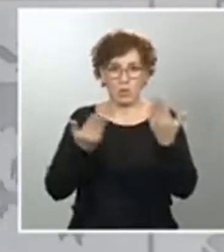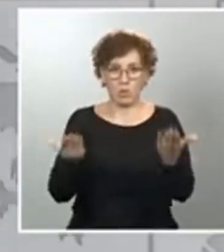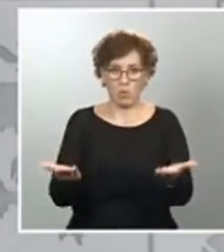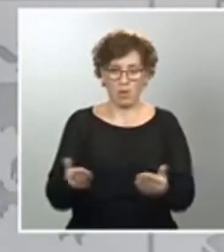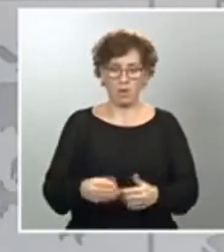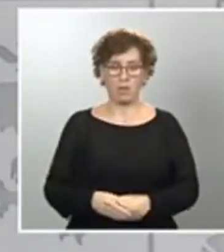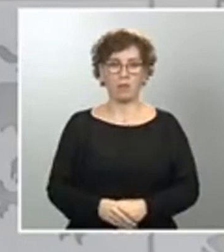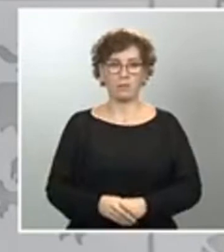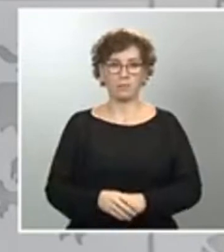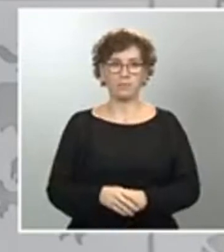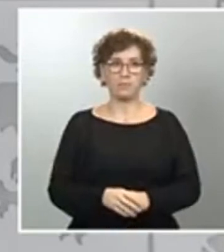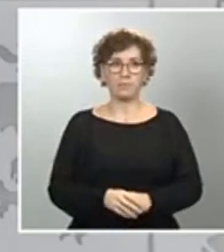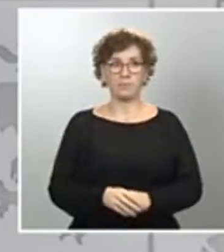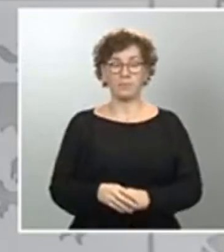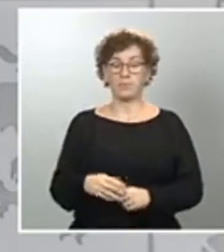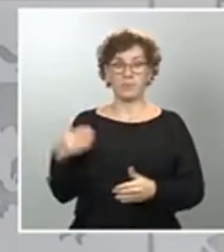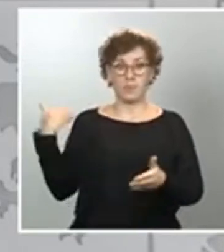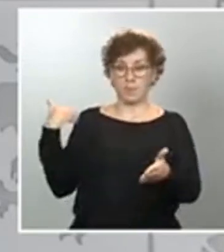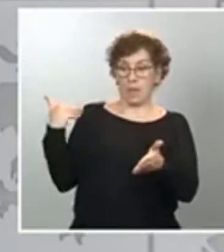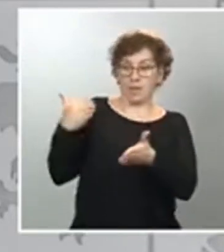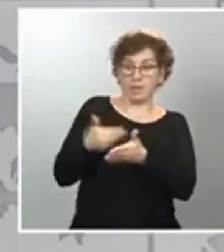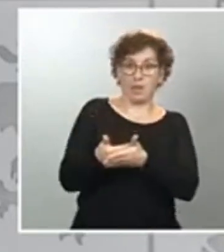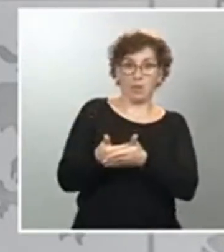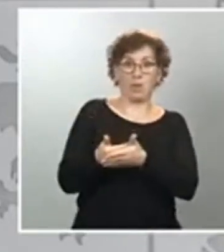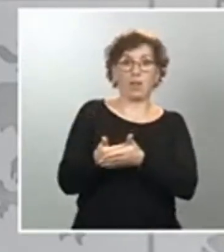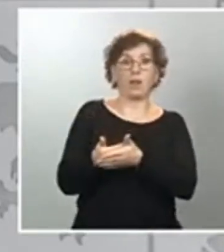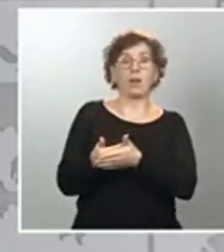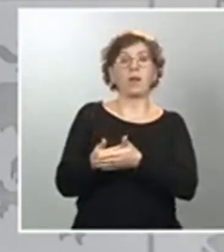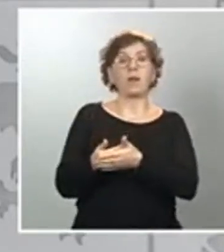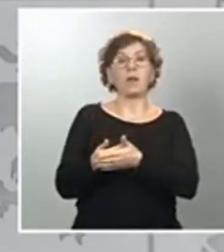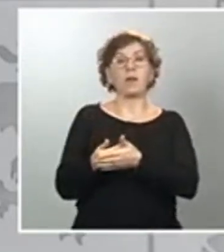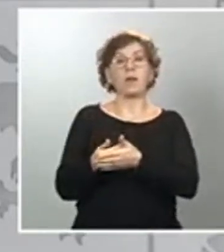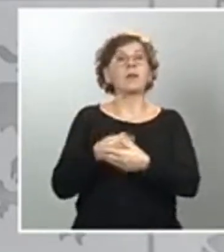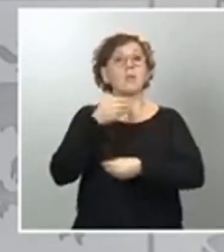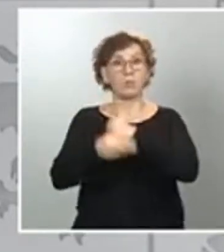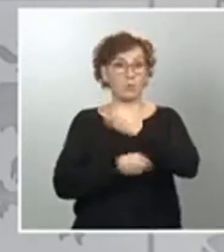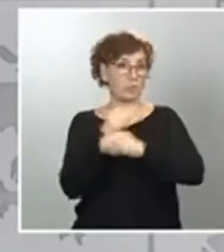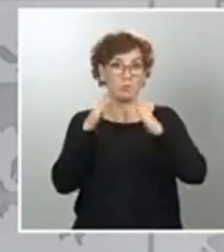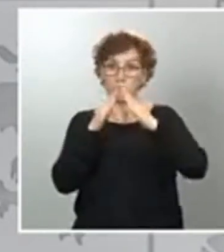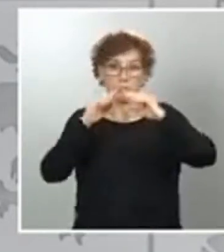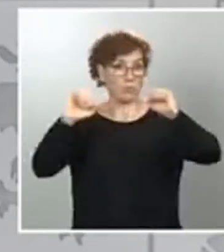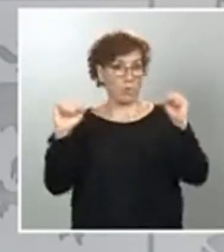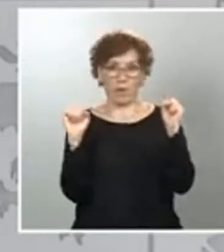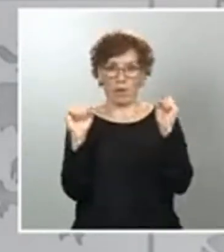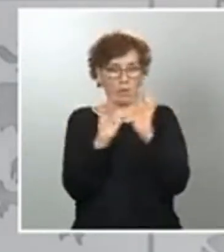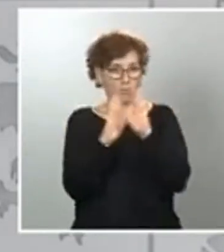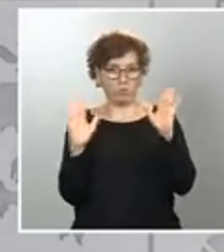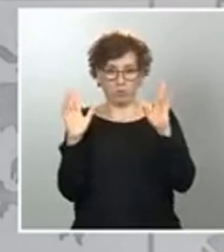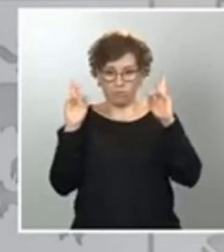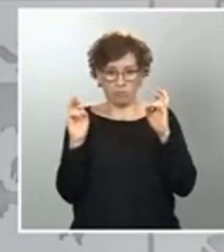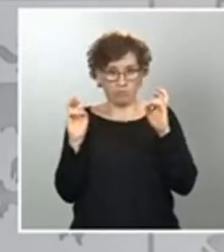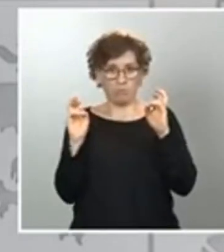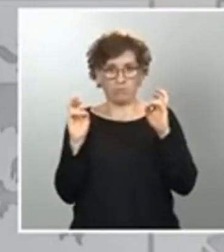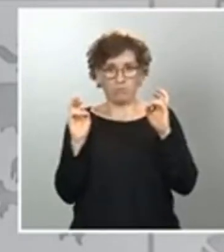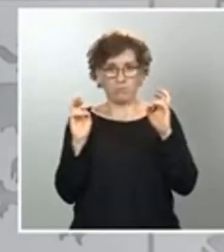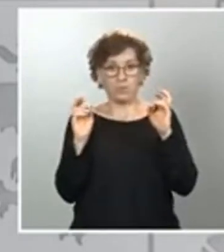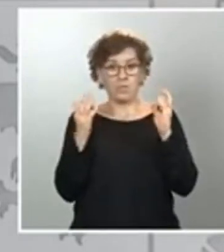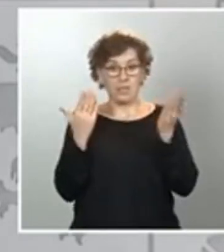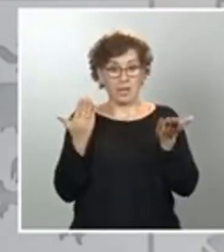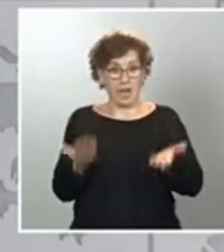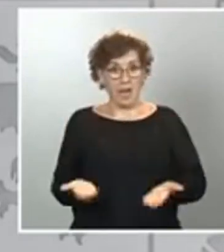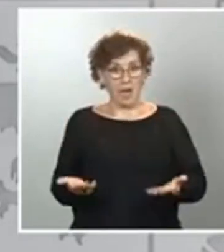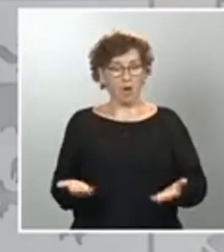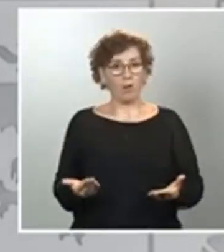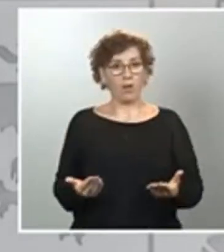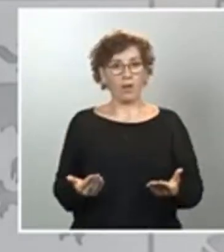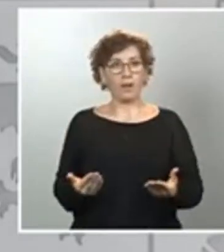Hasta ahora lo que hemos hecho ha sido, lógicamente, estar confinados en nuestros hogares y ahora lo que estamos planteando es